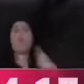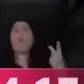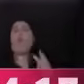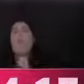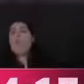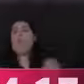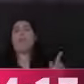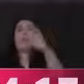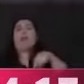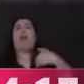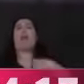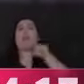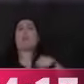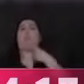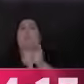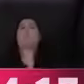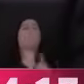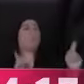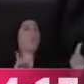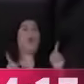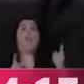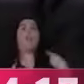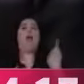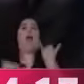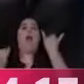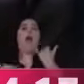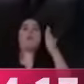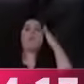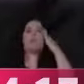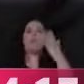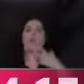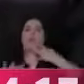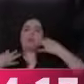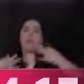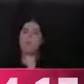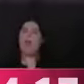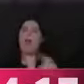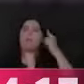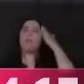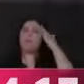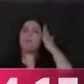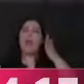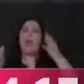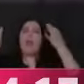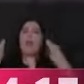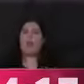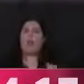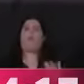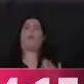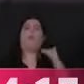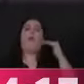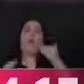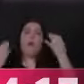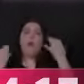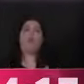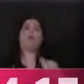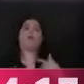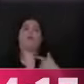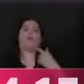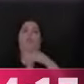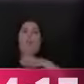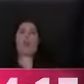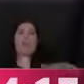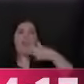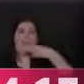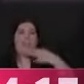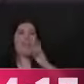elegir es quién tiene la templanza, la capacidad, el equilibrio mental, el contacto con la realidad como